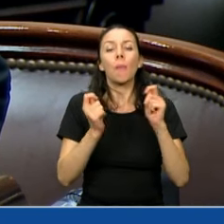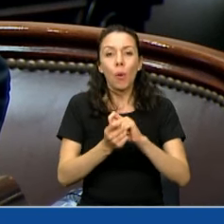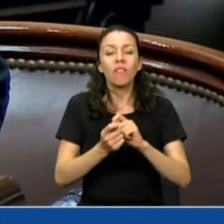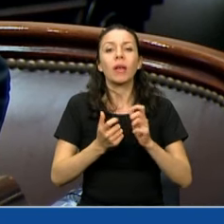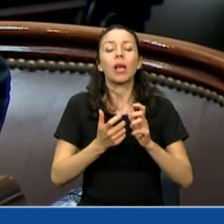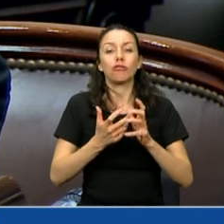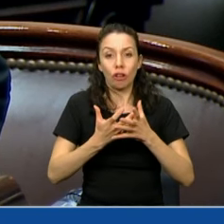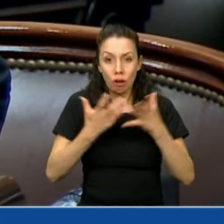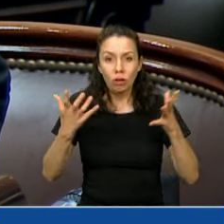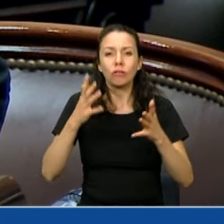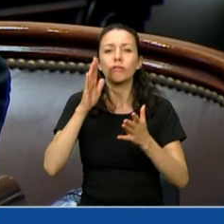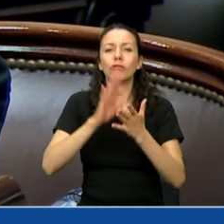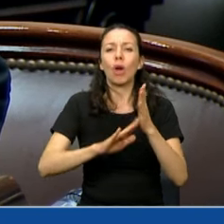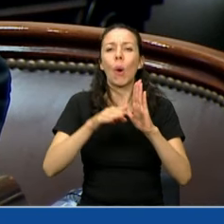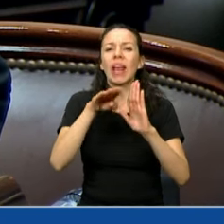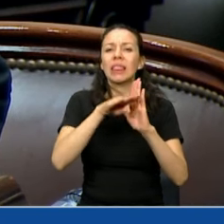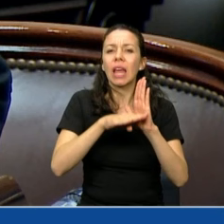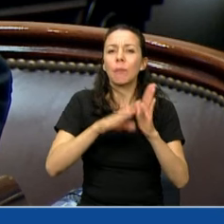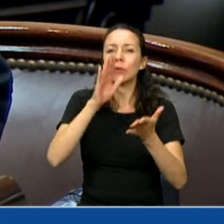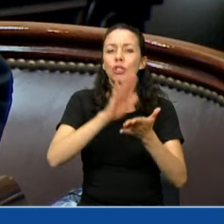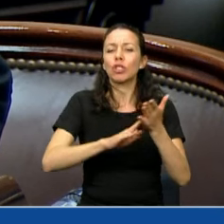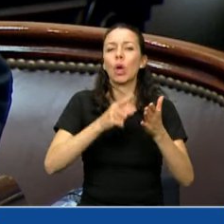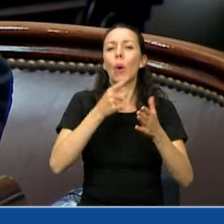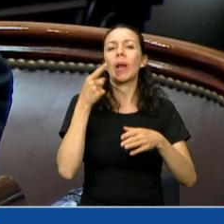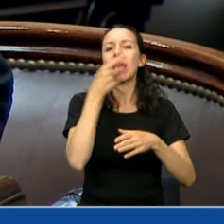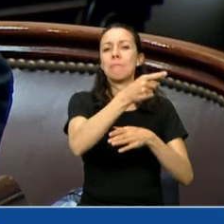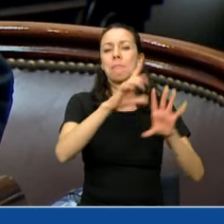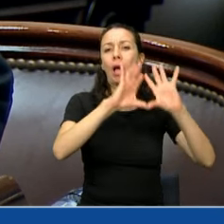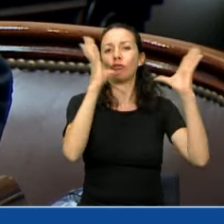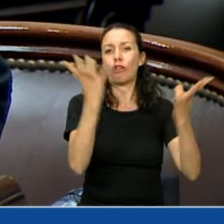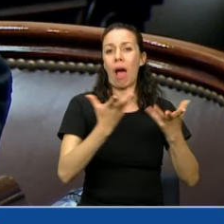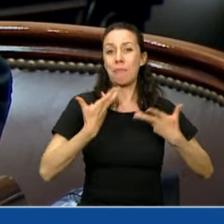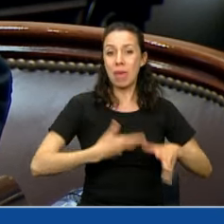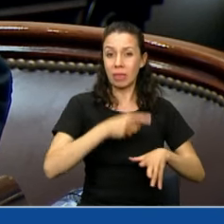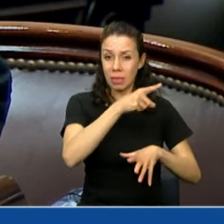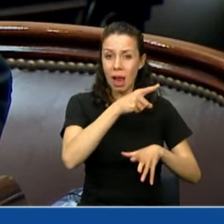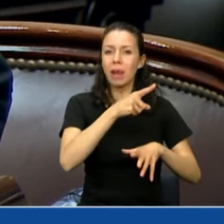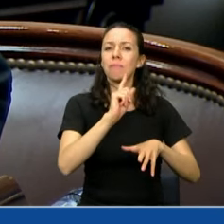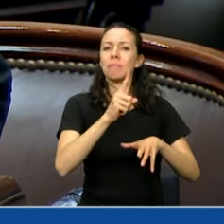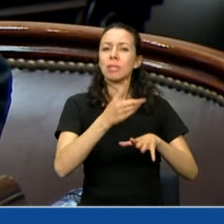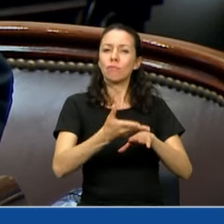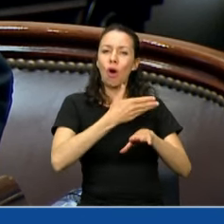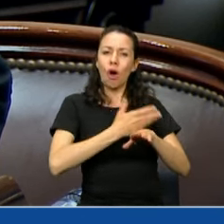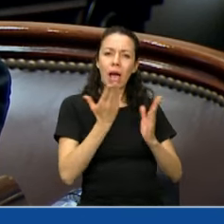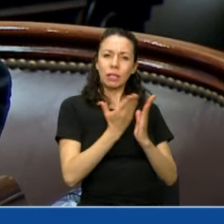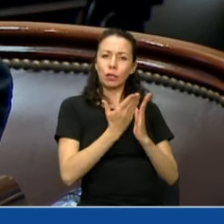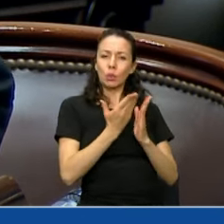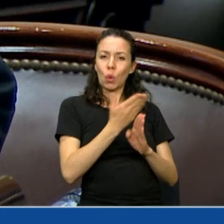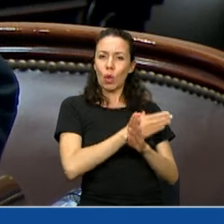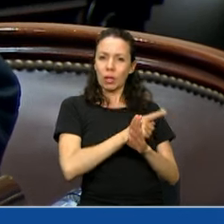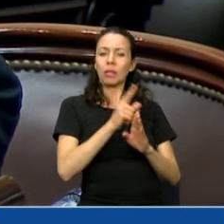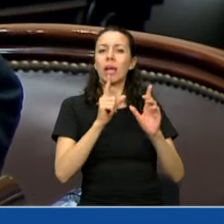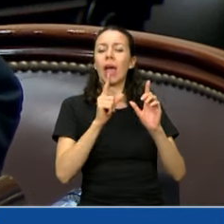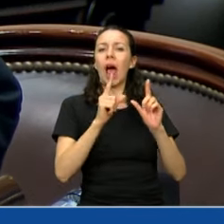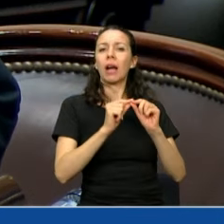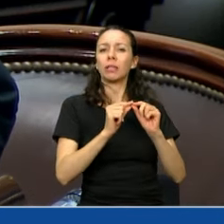términos que fue presentado el informe de impacto ambiental previsto en el estudio preliminar contemplado en el artículo